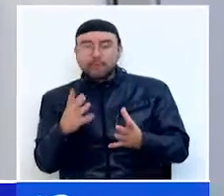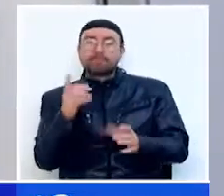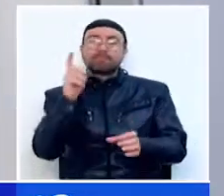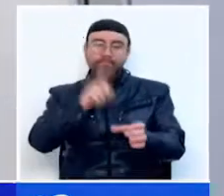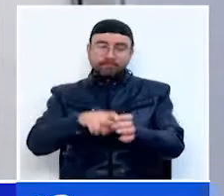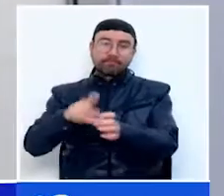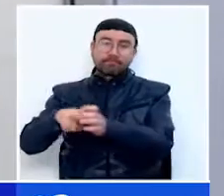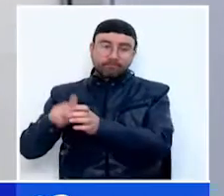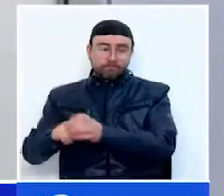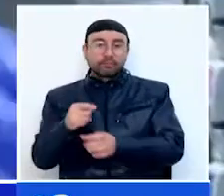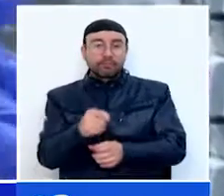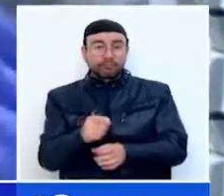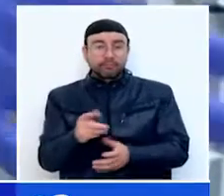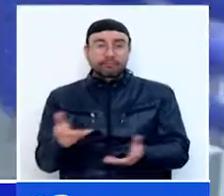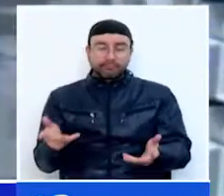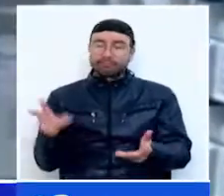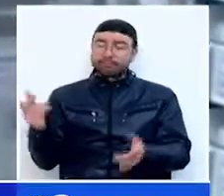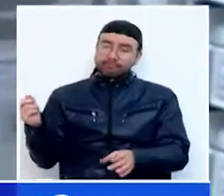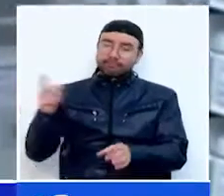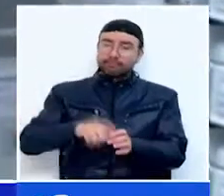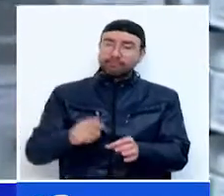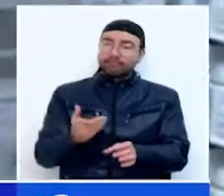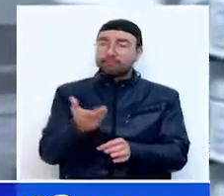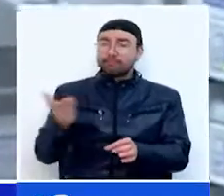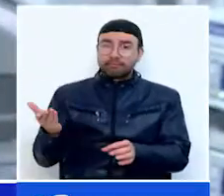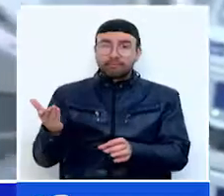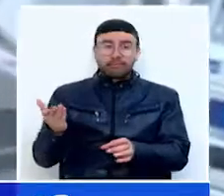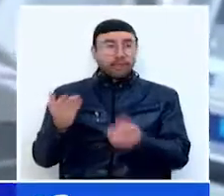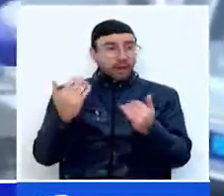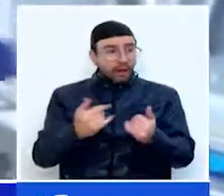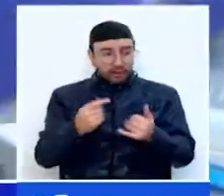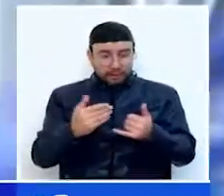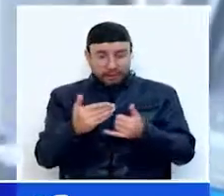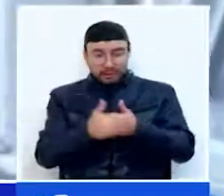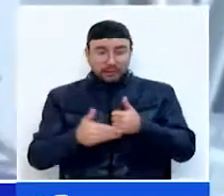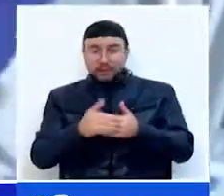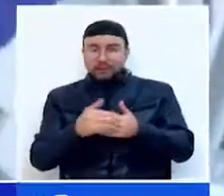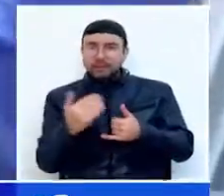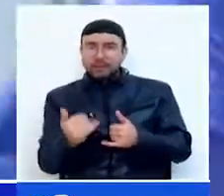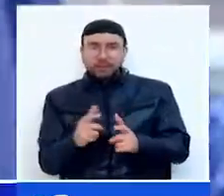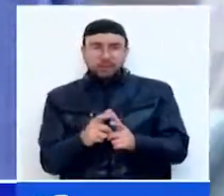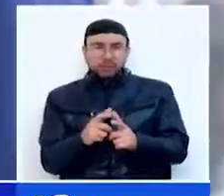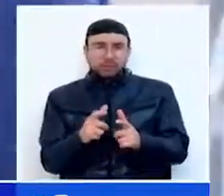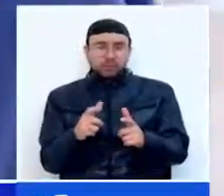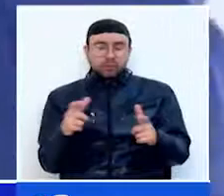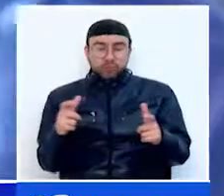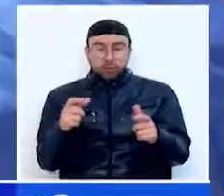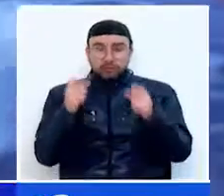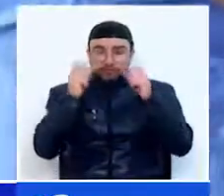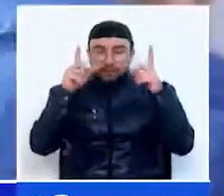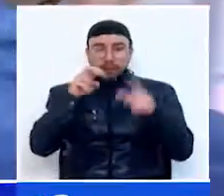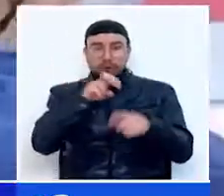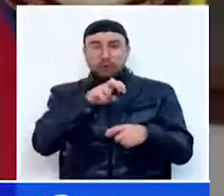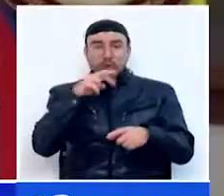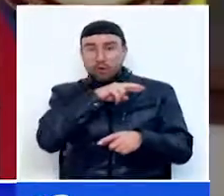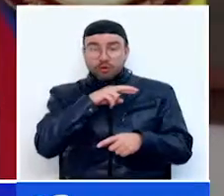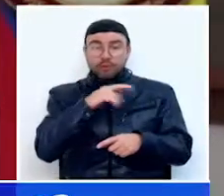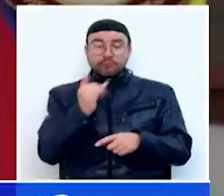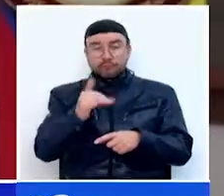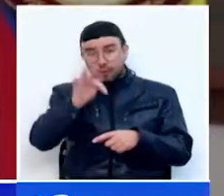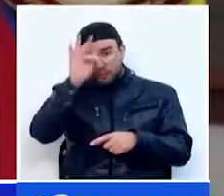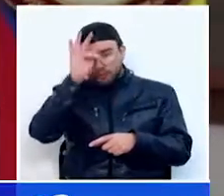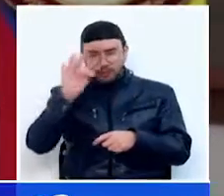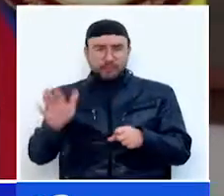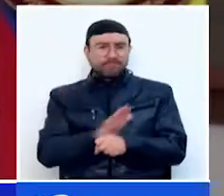por cuenta del COVID-19 y que hoy tiene a nuestro departamento en una alerta roja hospitalaria.